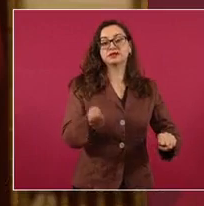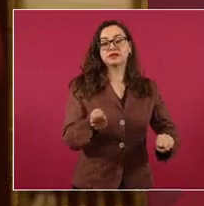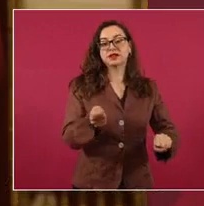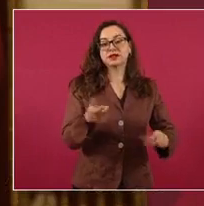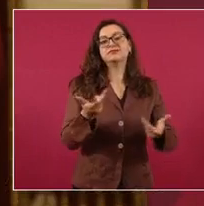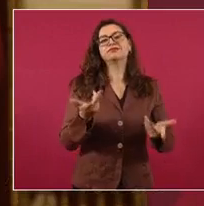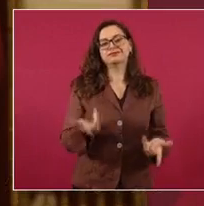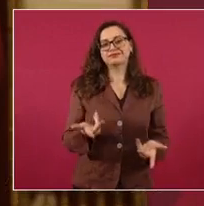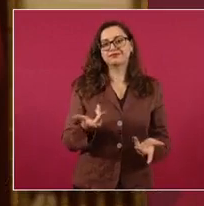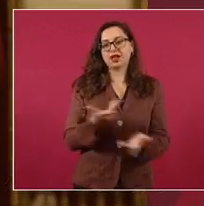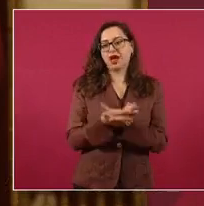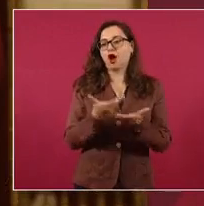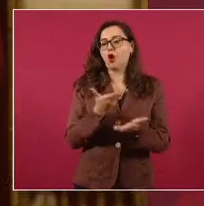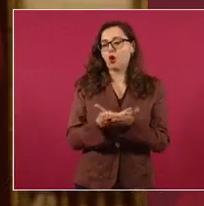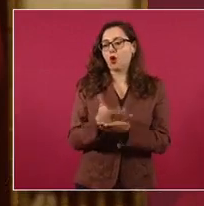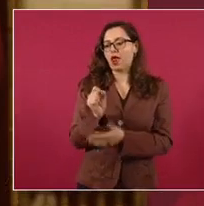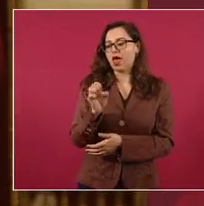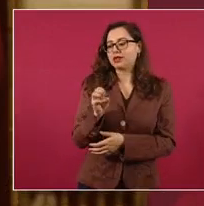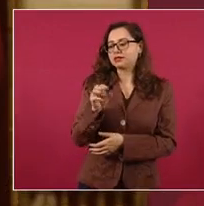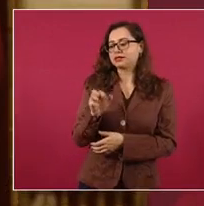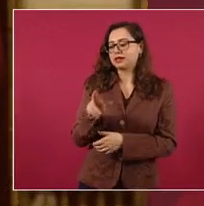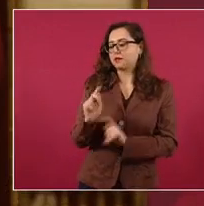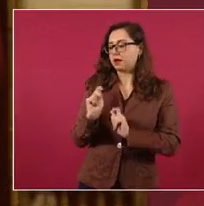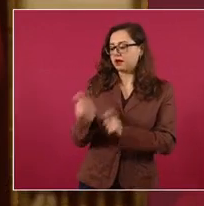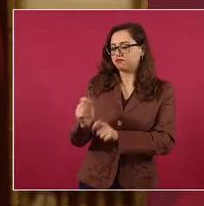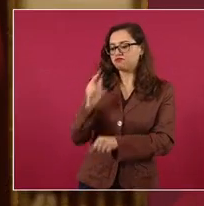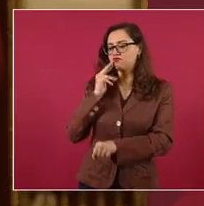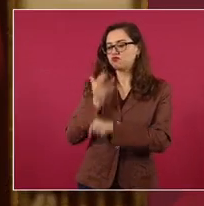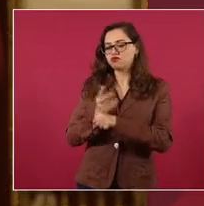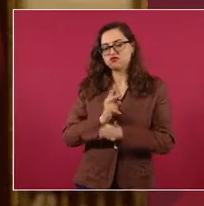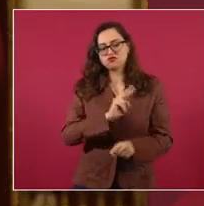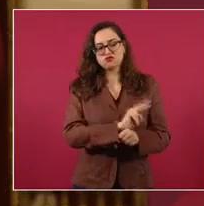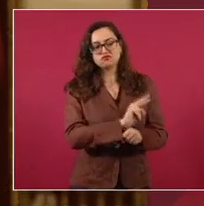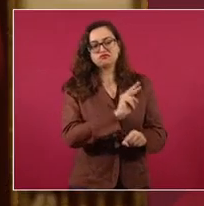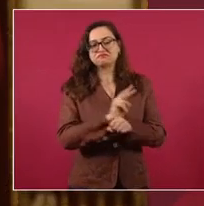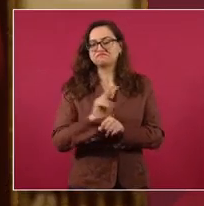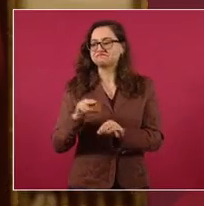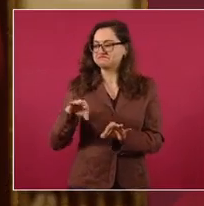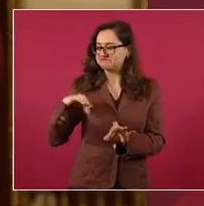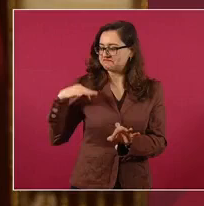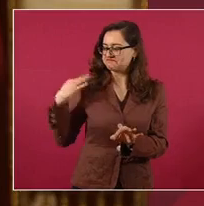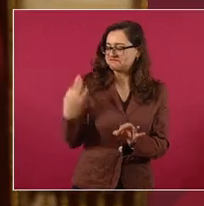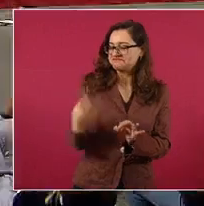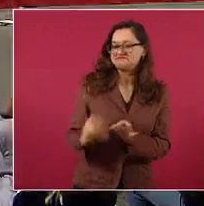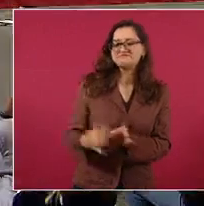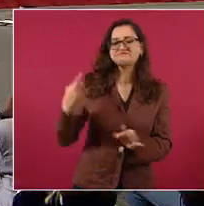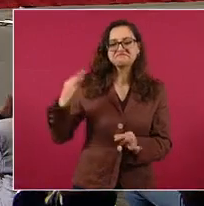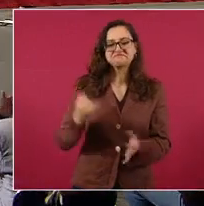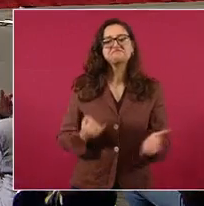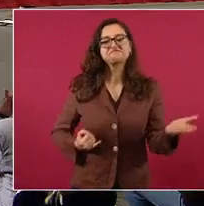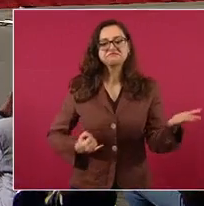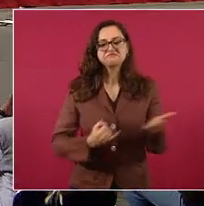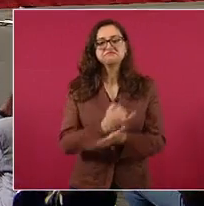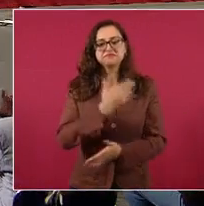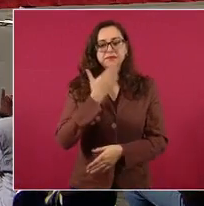decisión el haber puesto en manos de SEMAR esta instalación estratégica. Siguiente.